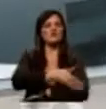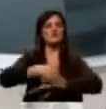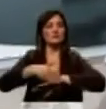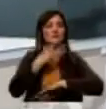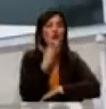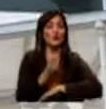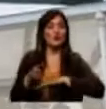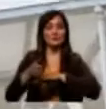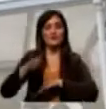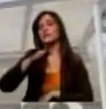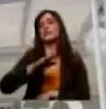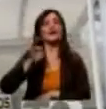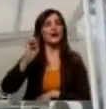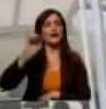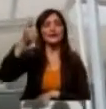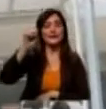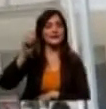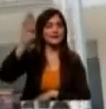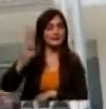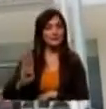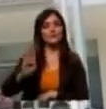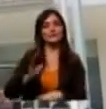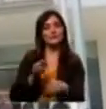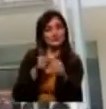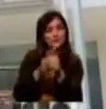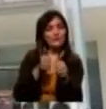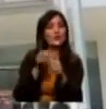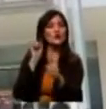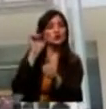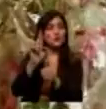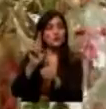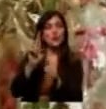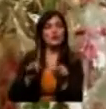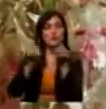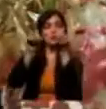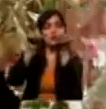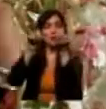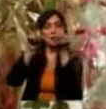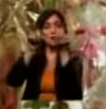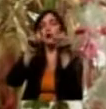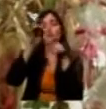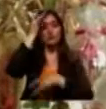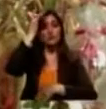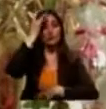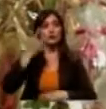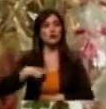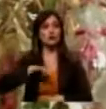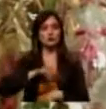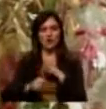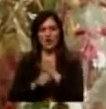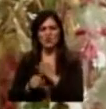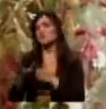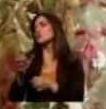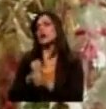Eloy Alfaro y pasaje E10B a 200 metros al sur de Solca. Recopilamos todo el año lo que hacen los